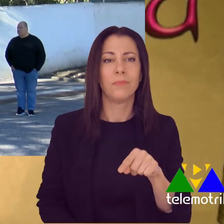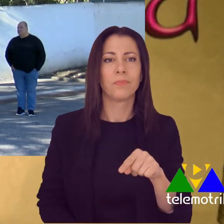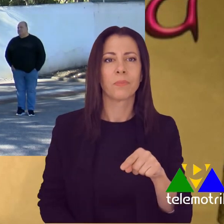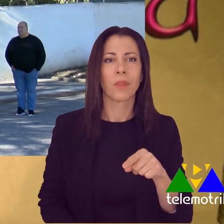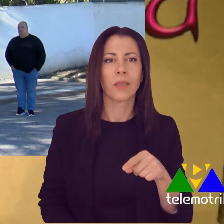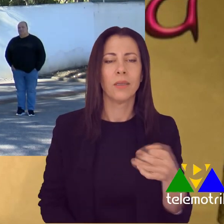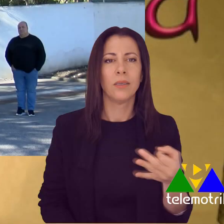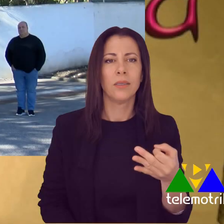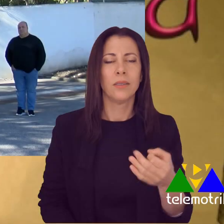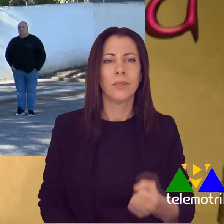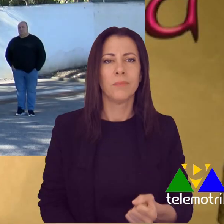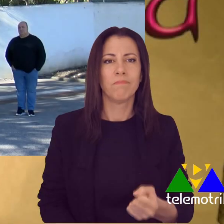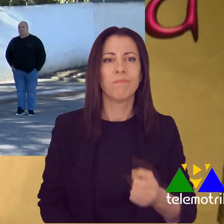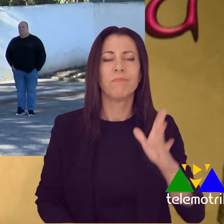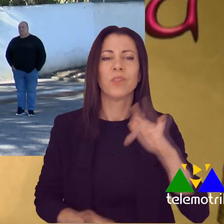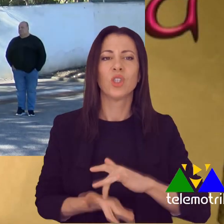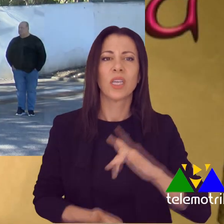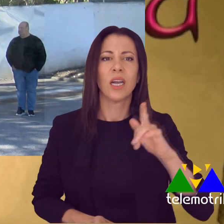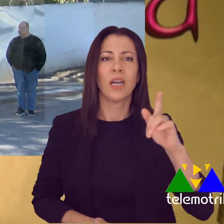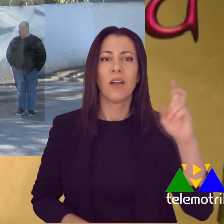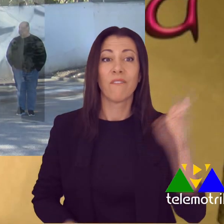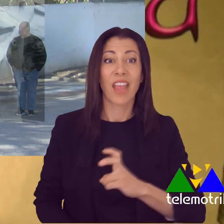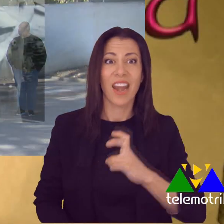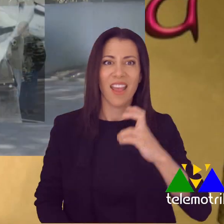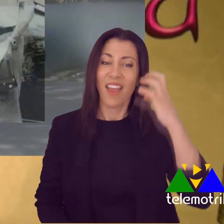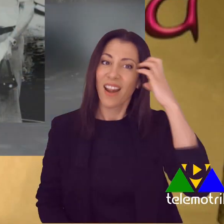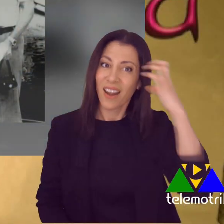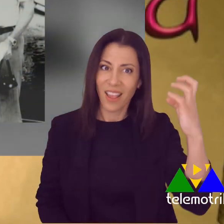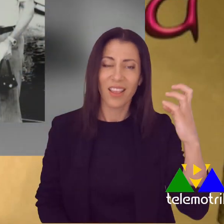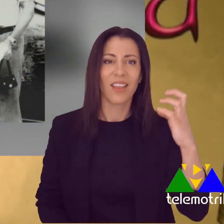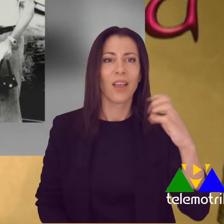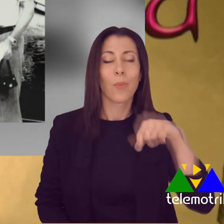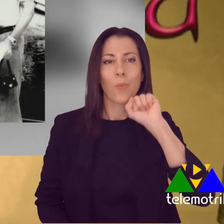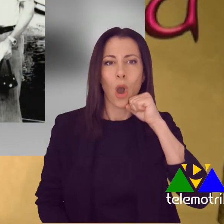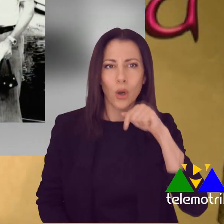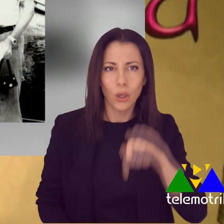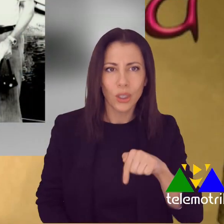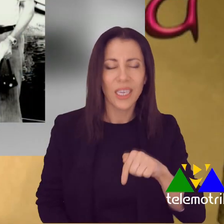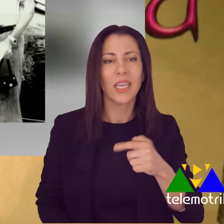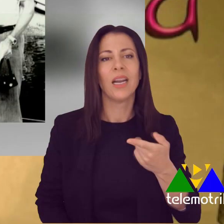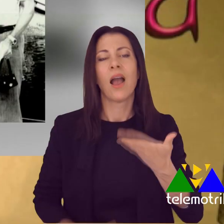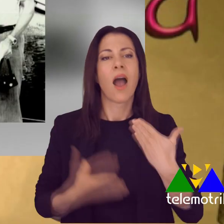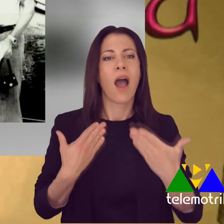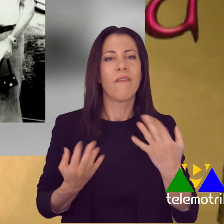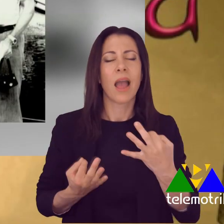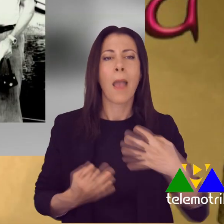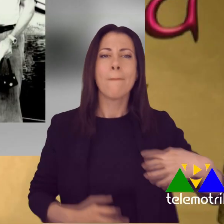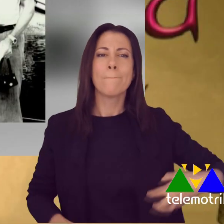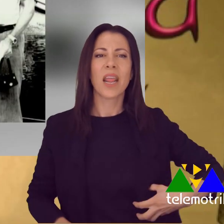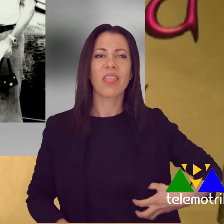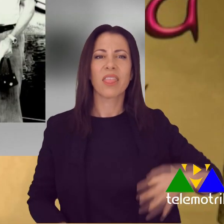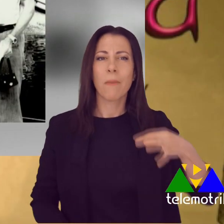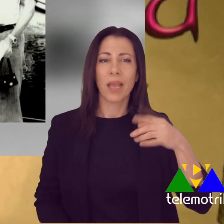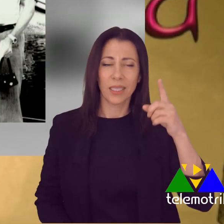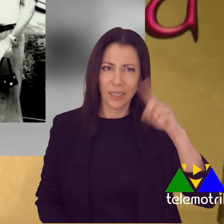se saca la llegada de Balduino, de Fabiola a Motril, donde hablan de los príncipes de España que